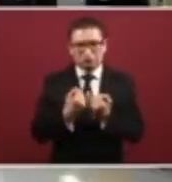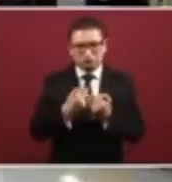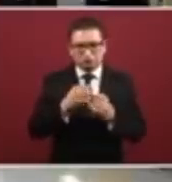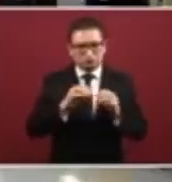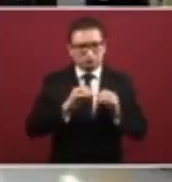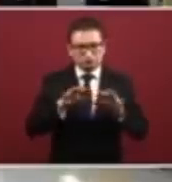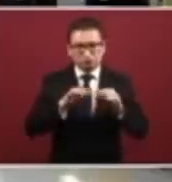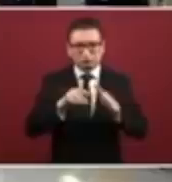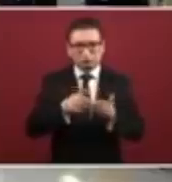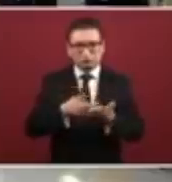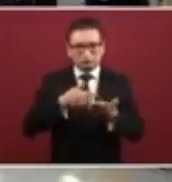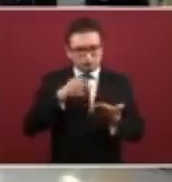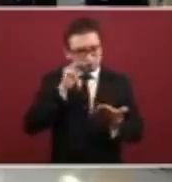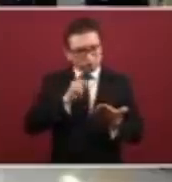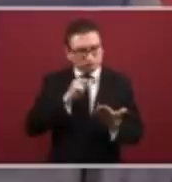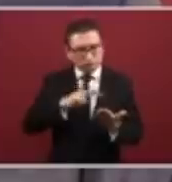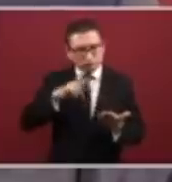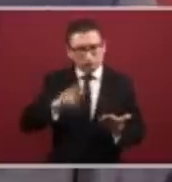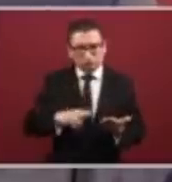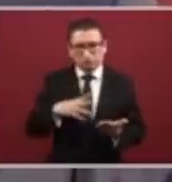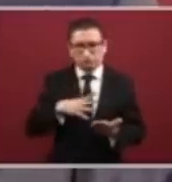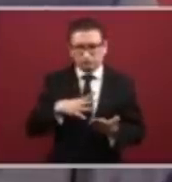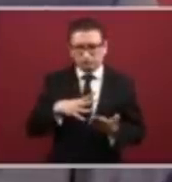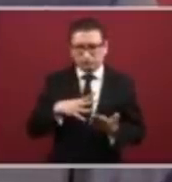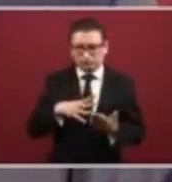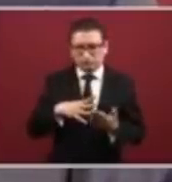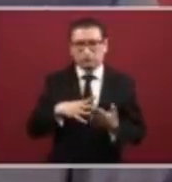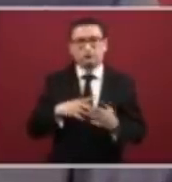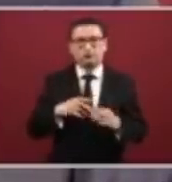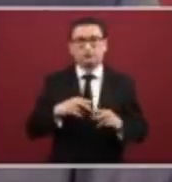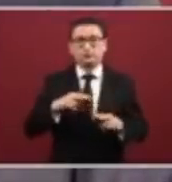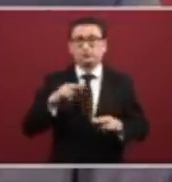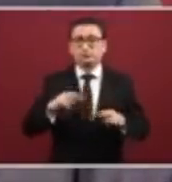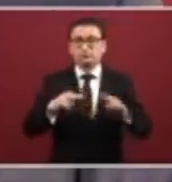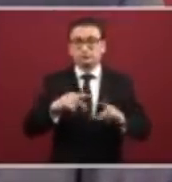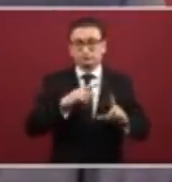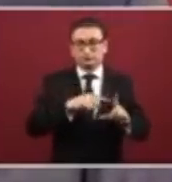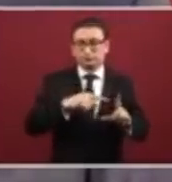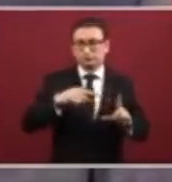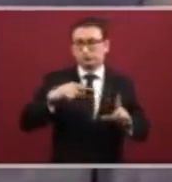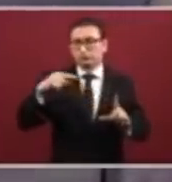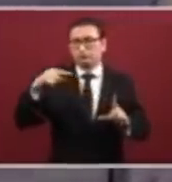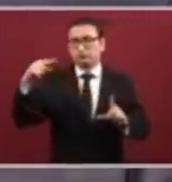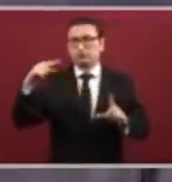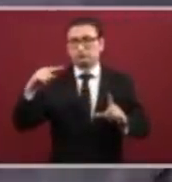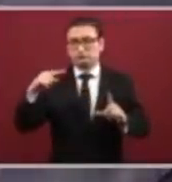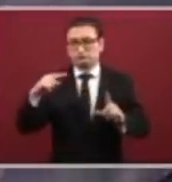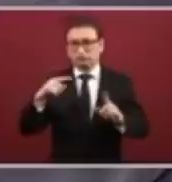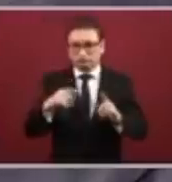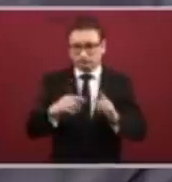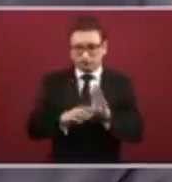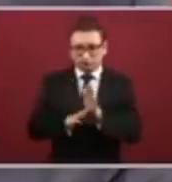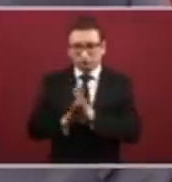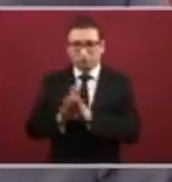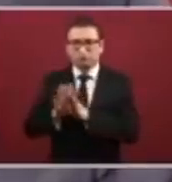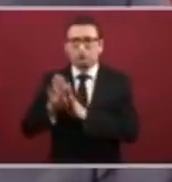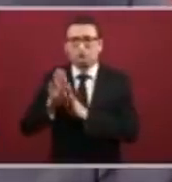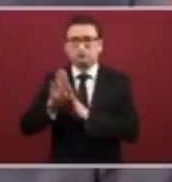constatar, ya empezó la recuperación de la producción en